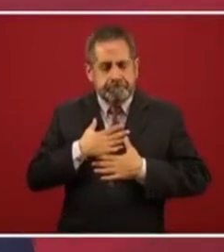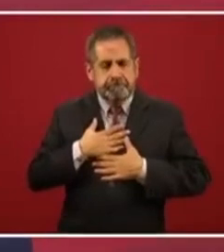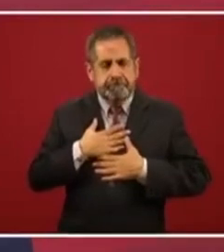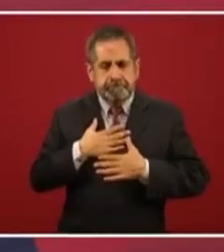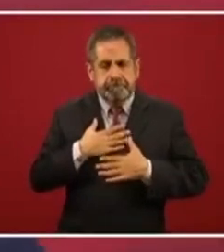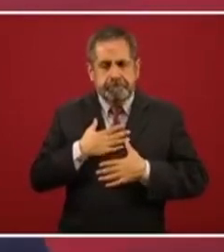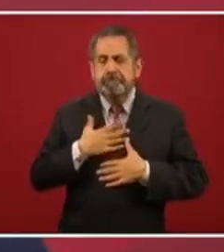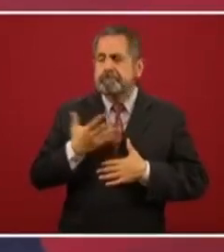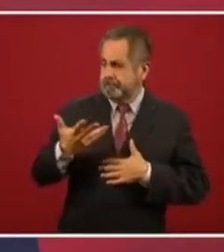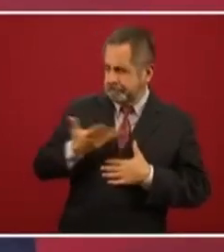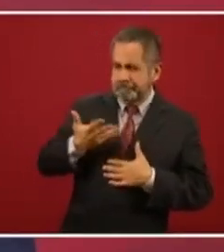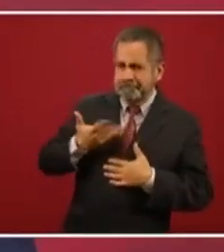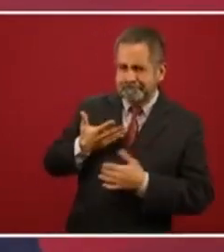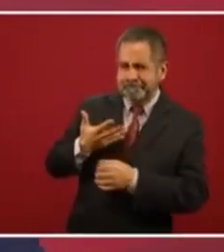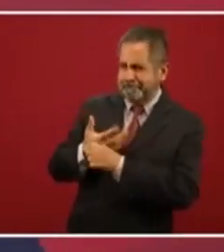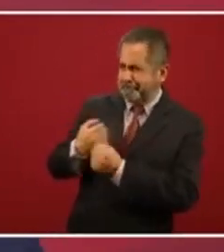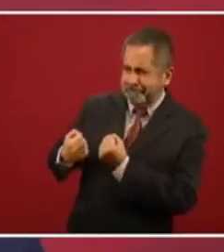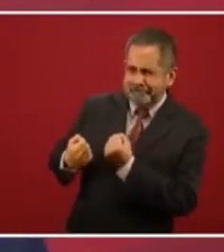Tenemos